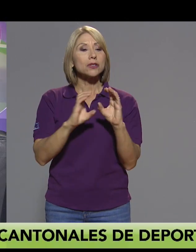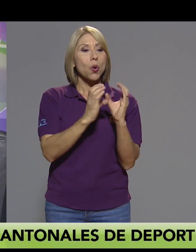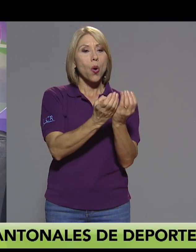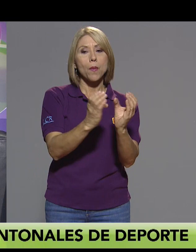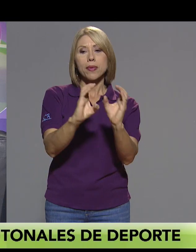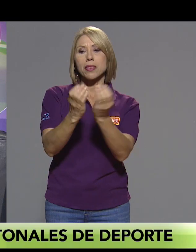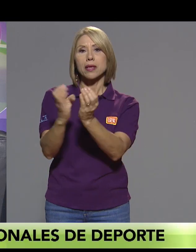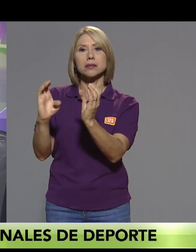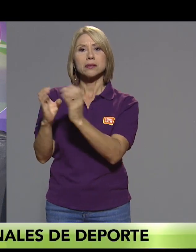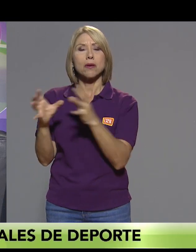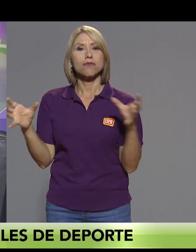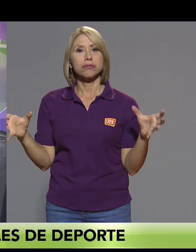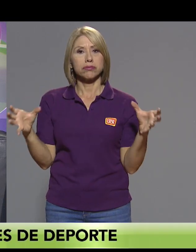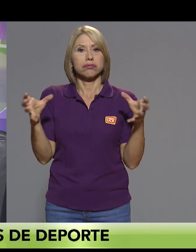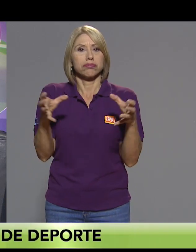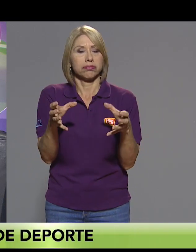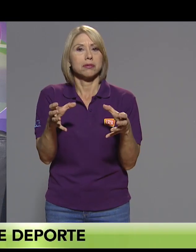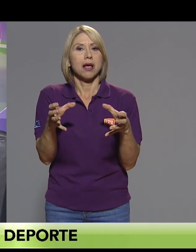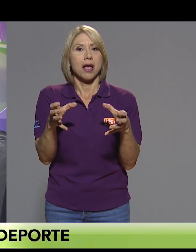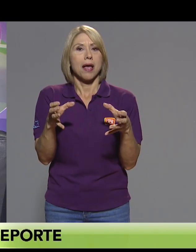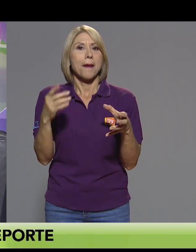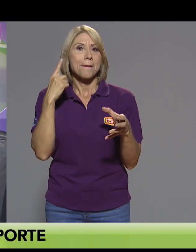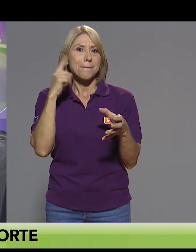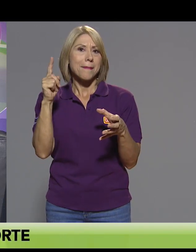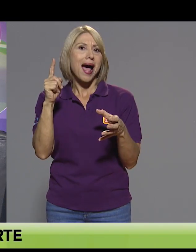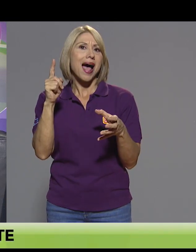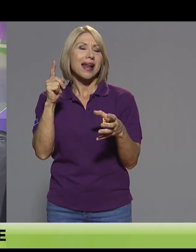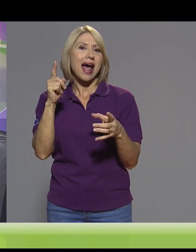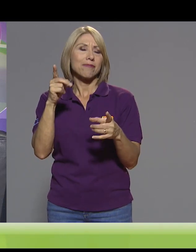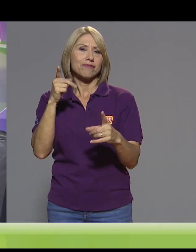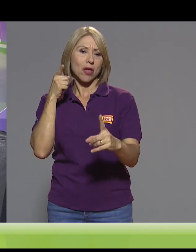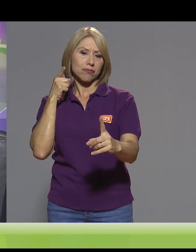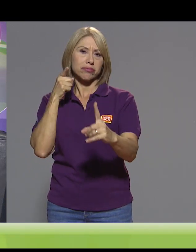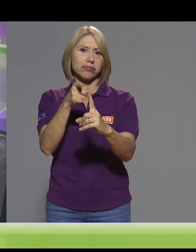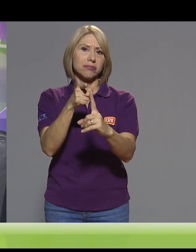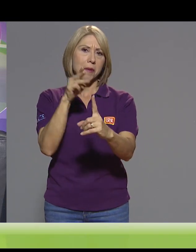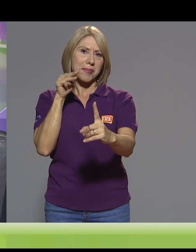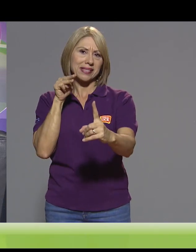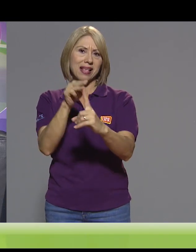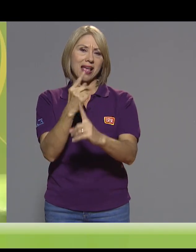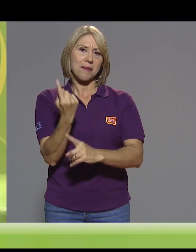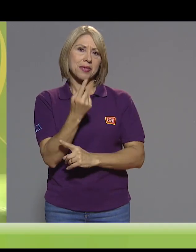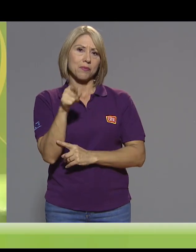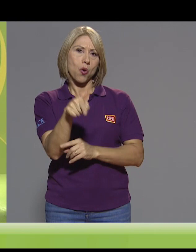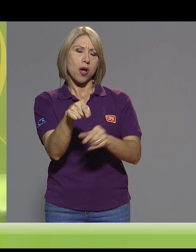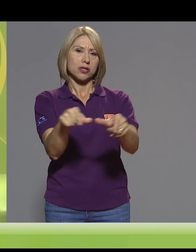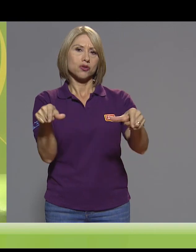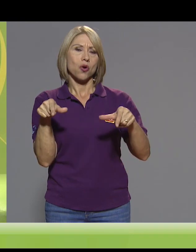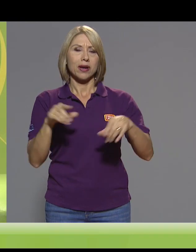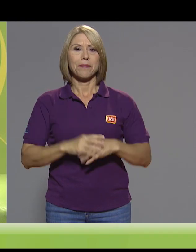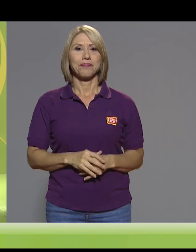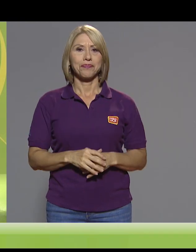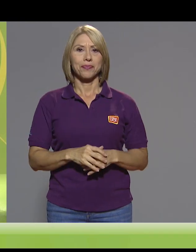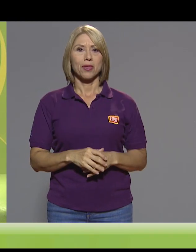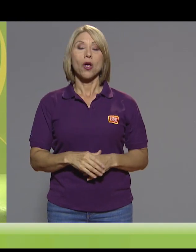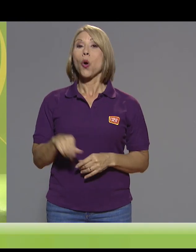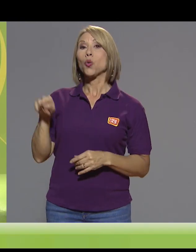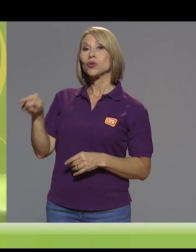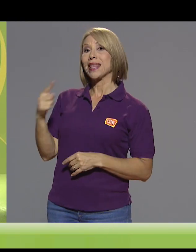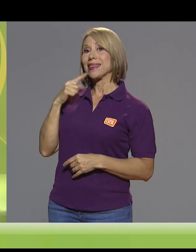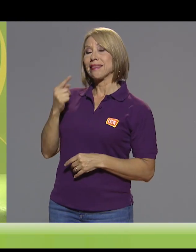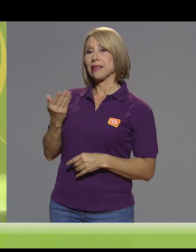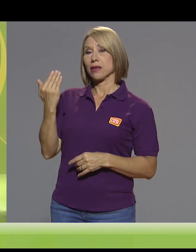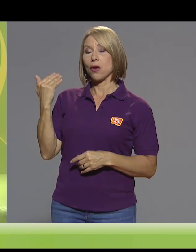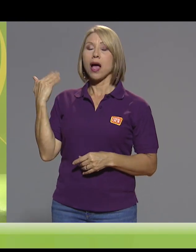cercanos para que el mensaje sea a una misma zona y previo a la